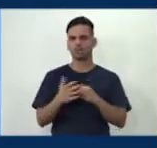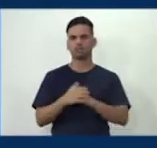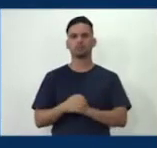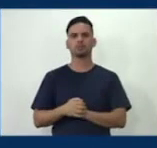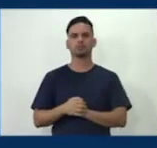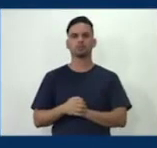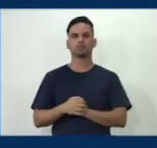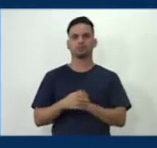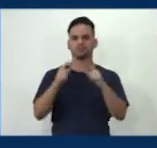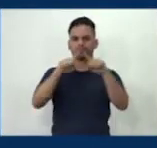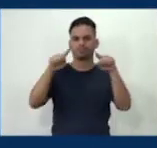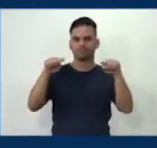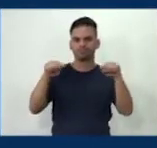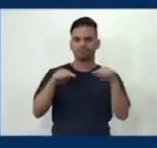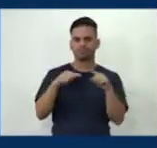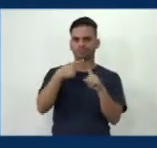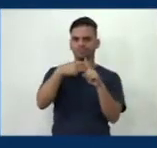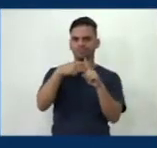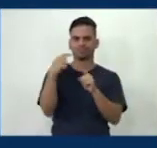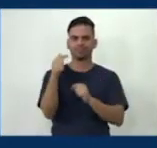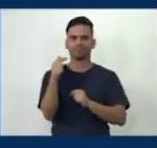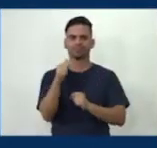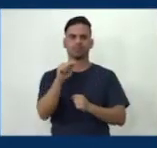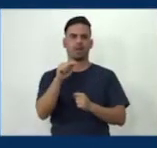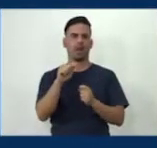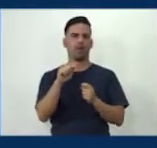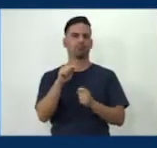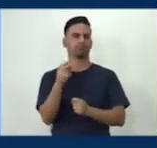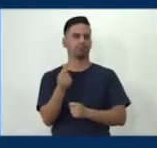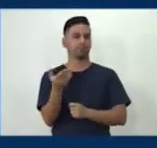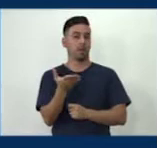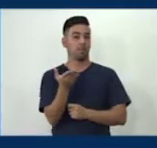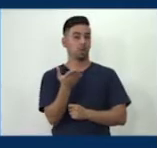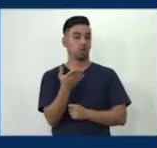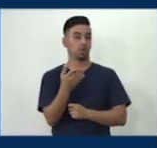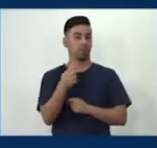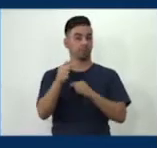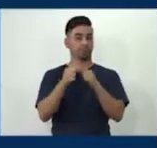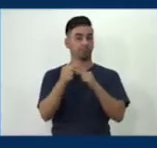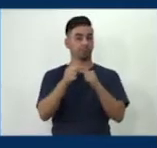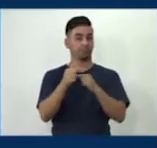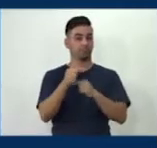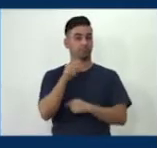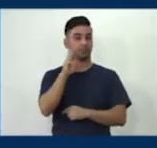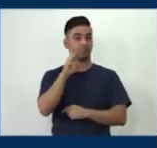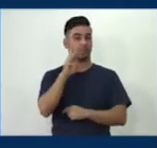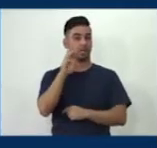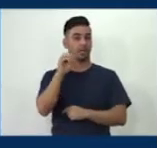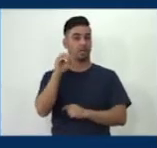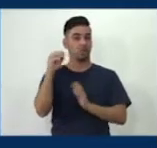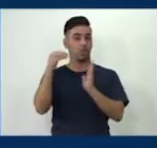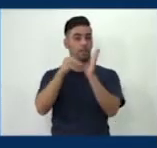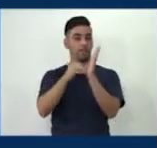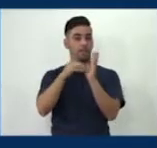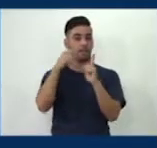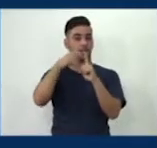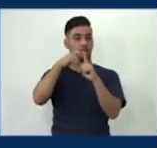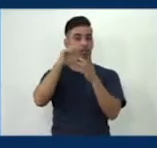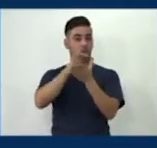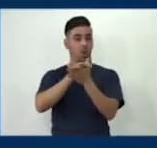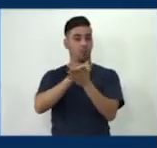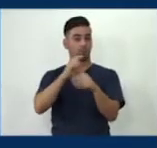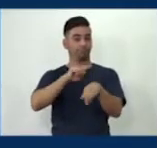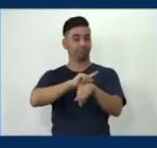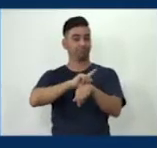magnéticas se transmiten a través del campo magnético a una velocidad aproximada de 300.000 kilómetros por segundo en